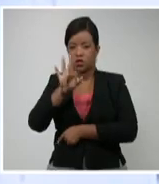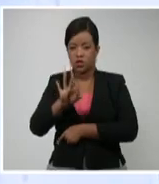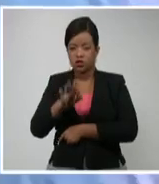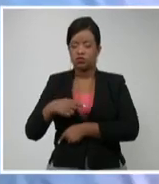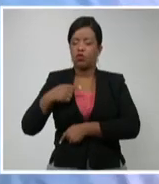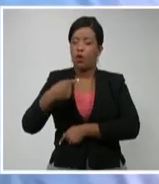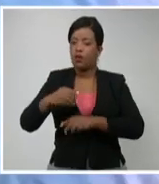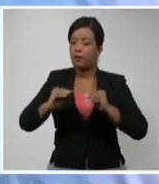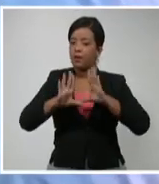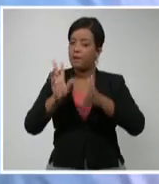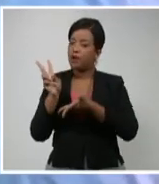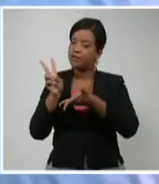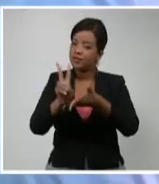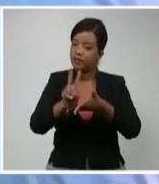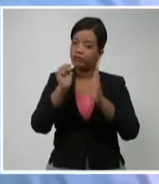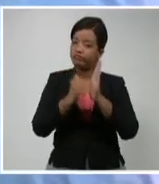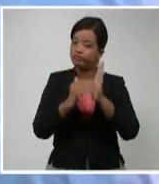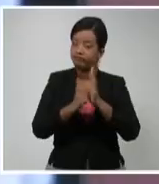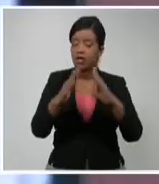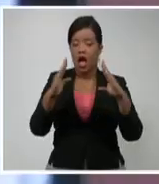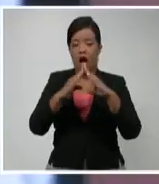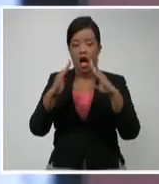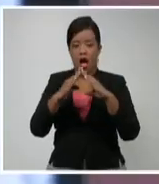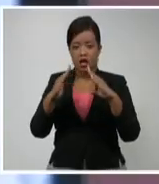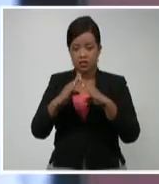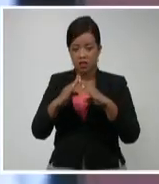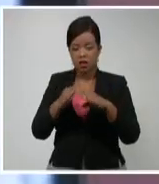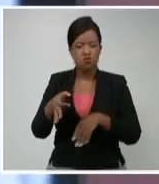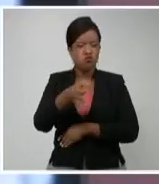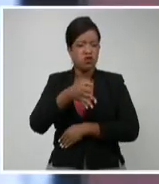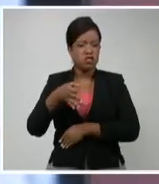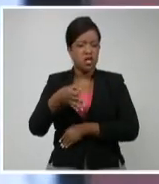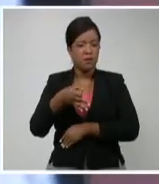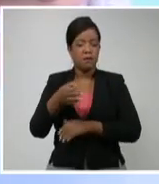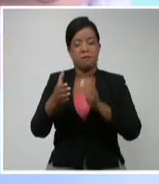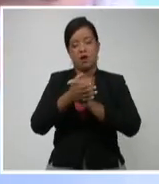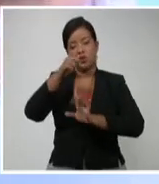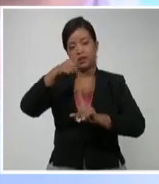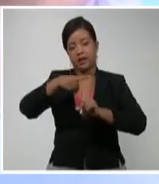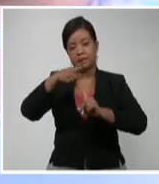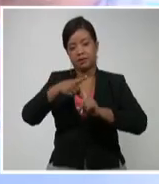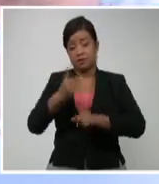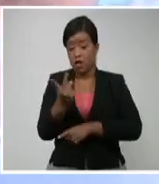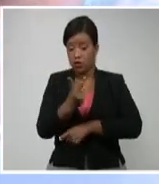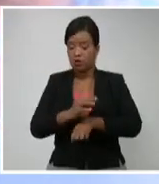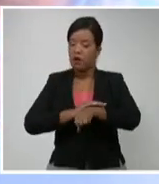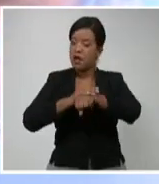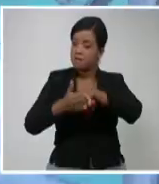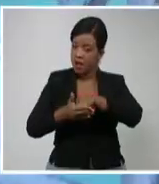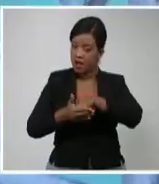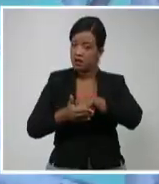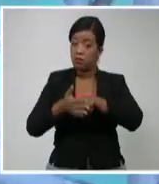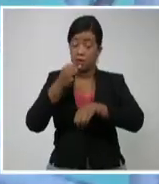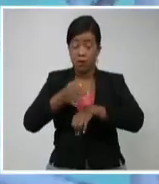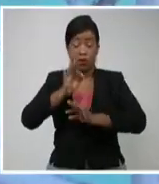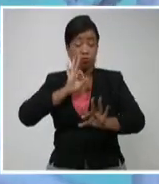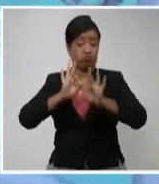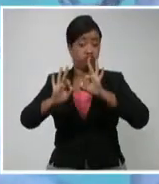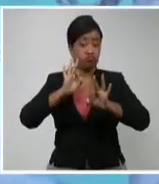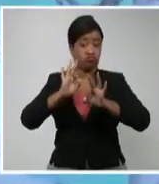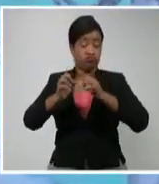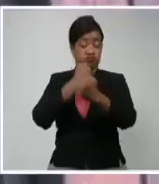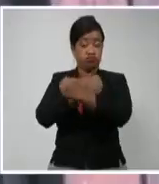más de 60 viviendas en la comunidad de jamaica municipio manuel tamés ambas son hermanas y desafían la vulnerabilidad en busca